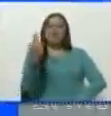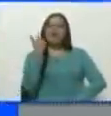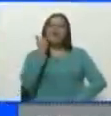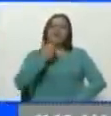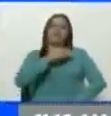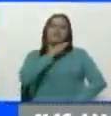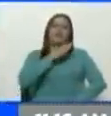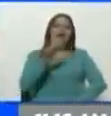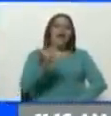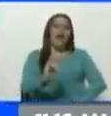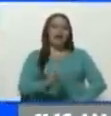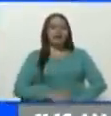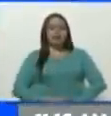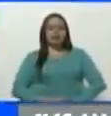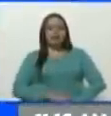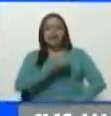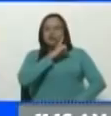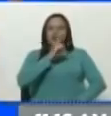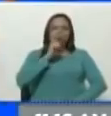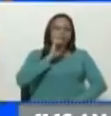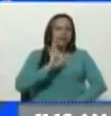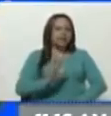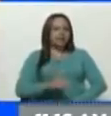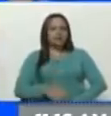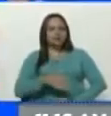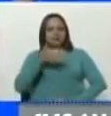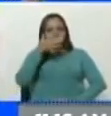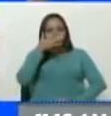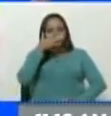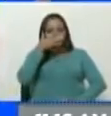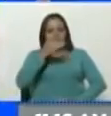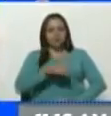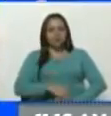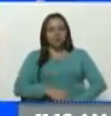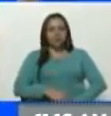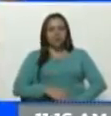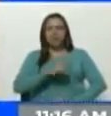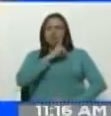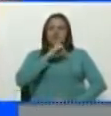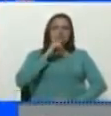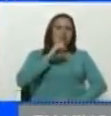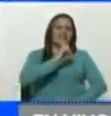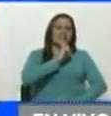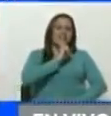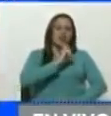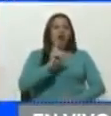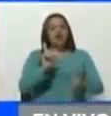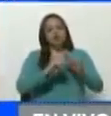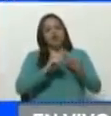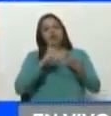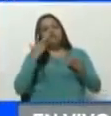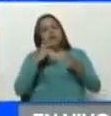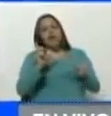tienen un nombre bastante ingrato. El